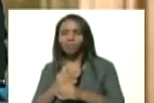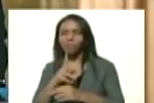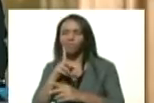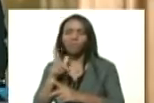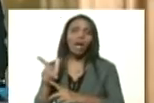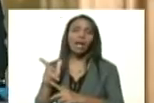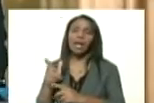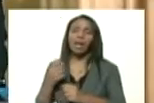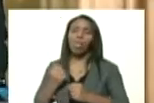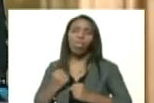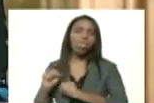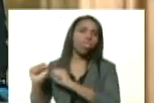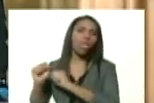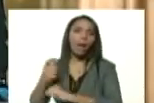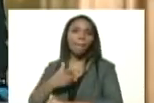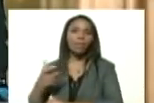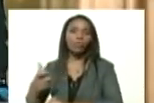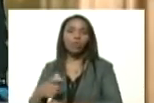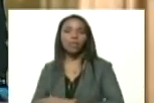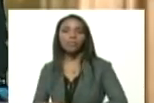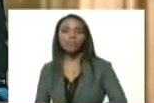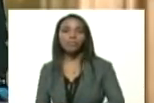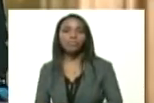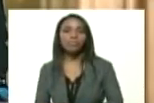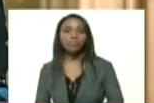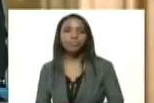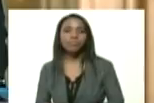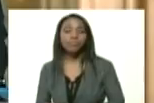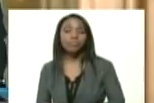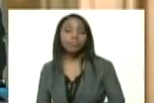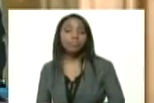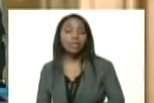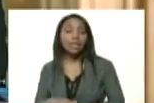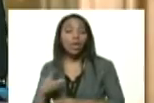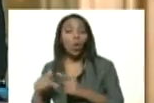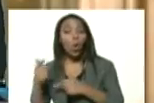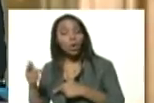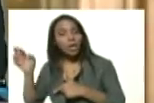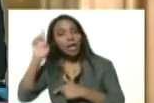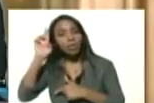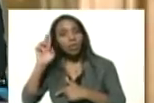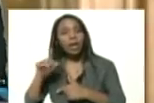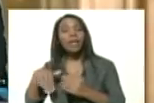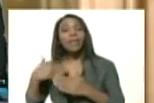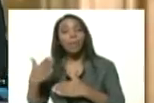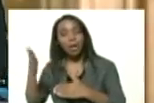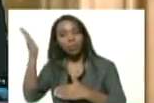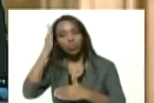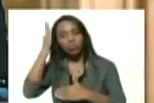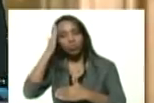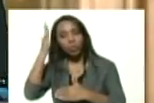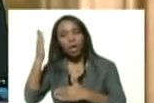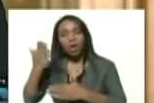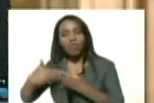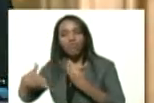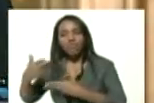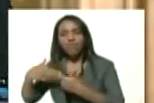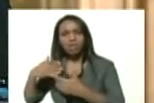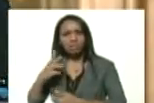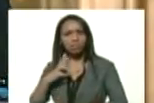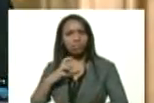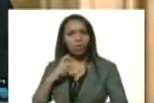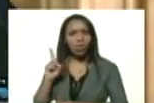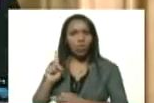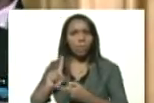despreciaba a la gente y por otras razones y después se supo relaciones raras un